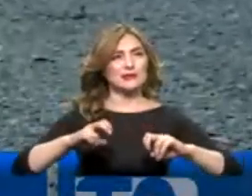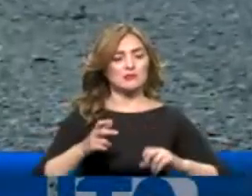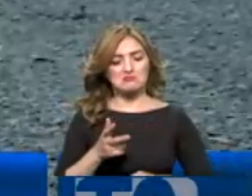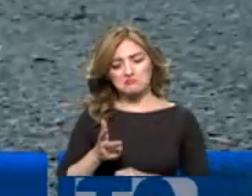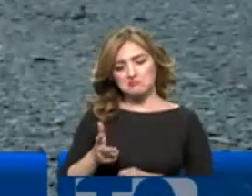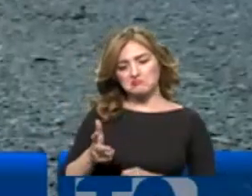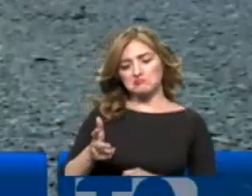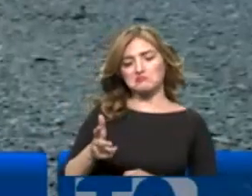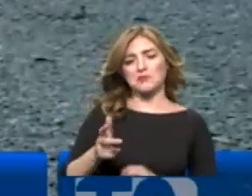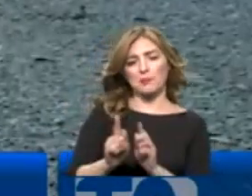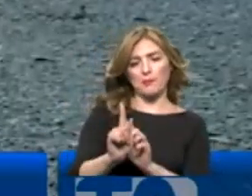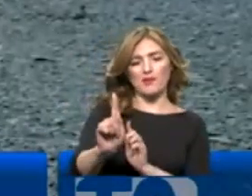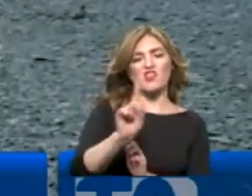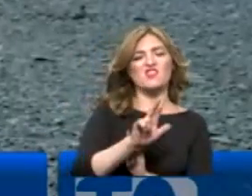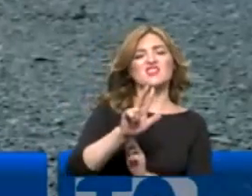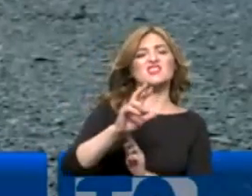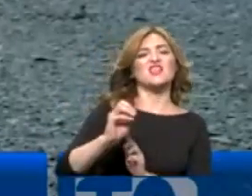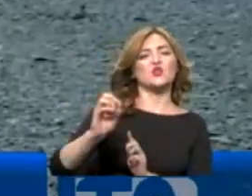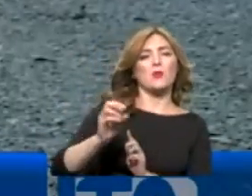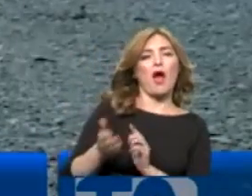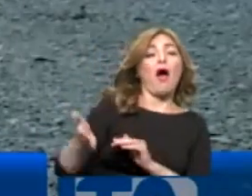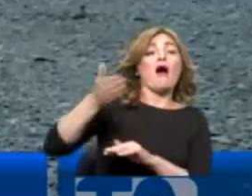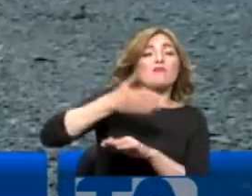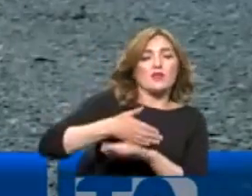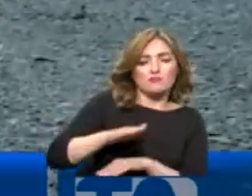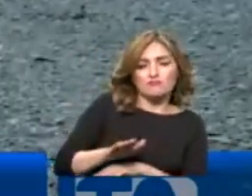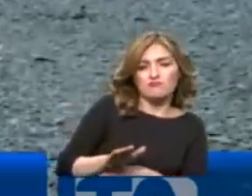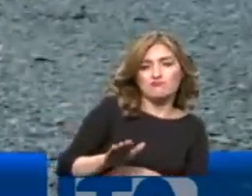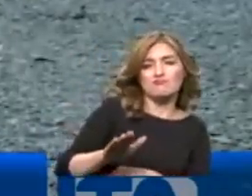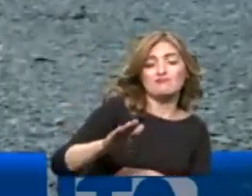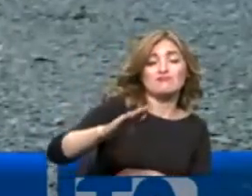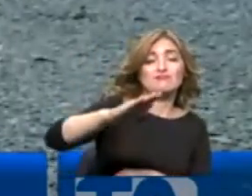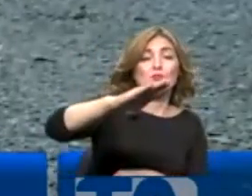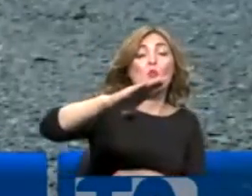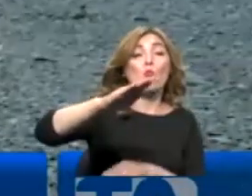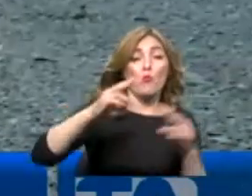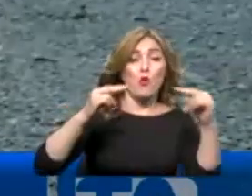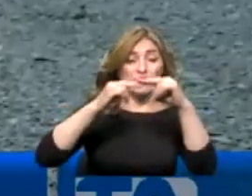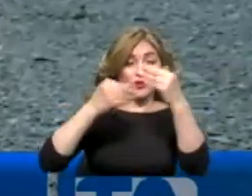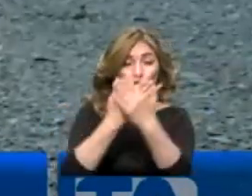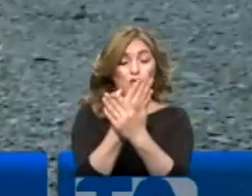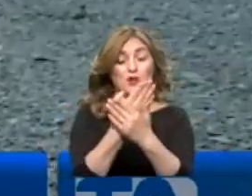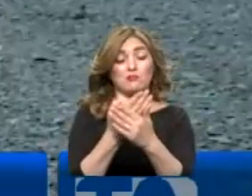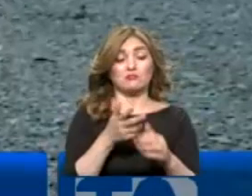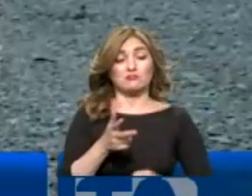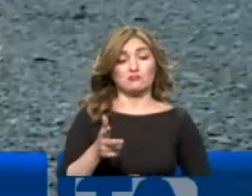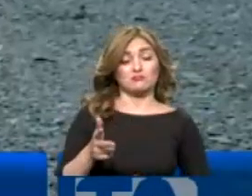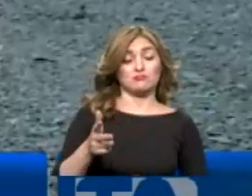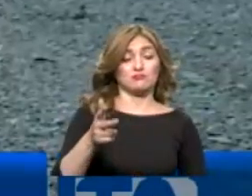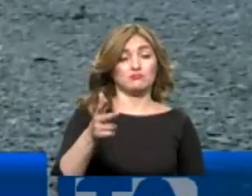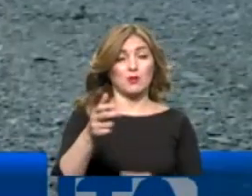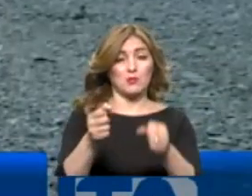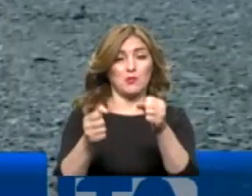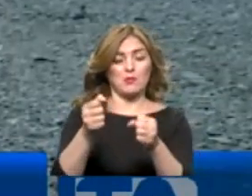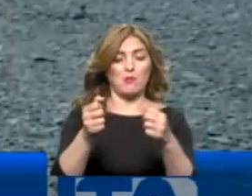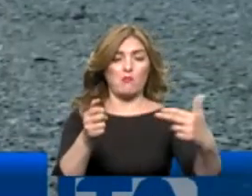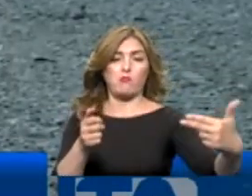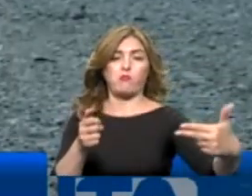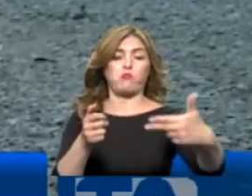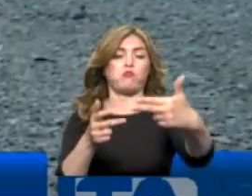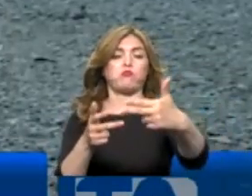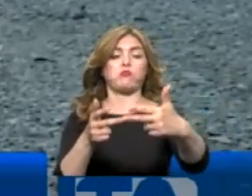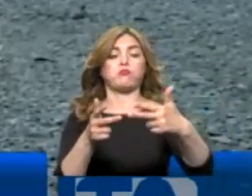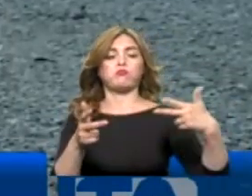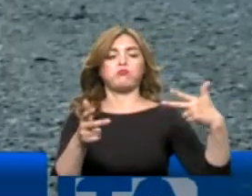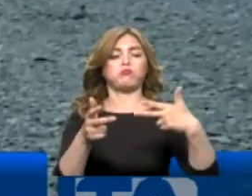metros antes de subir el puente nuevo que une Guayaquil con San Borondón, el abogado y su colaborador fueron interceptados por